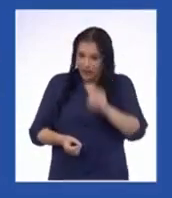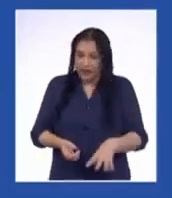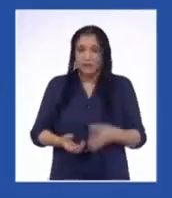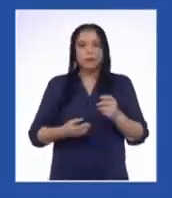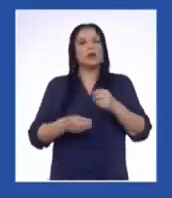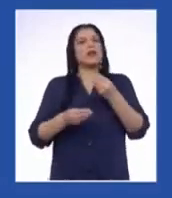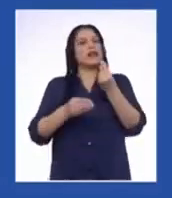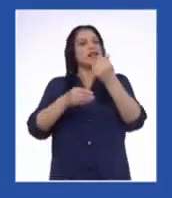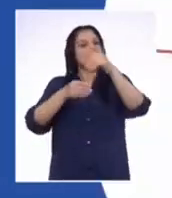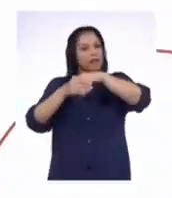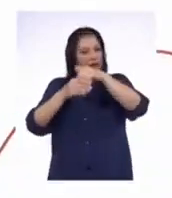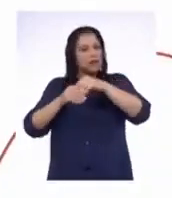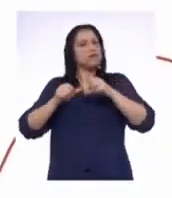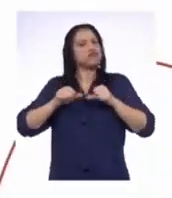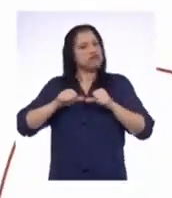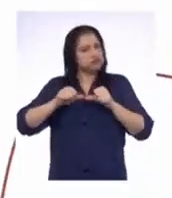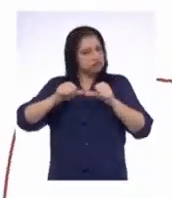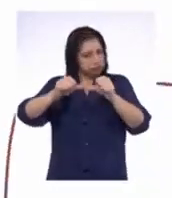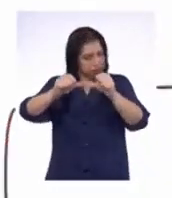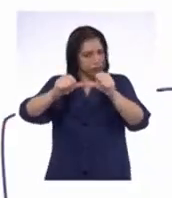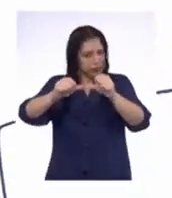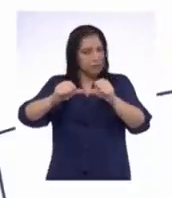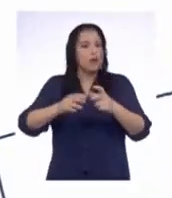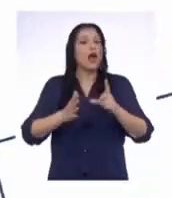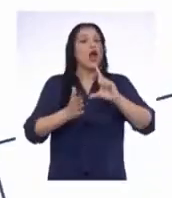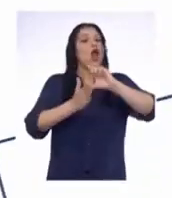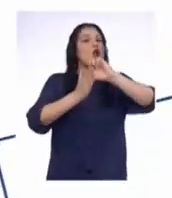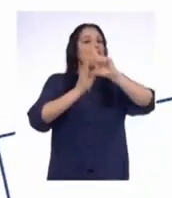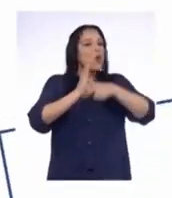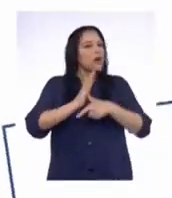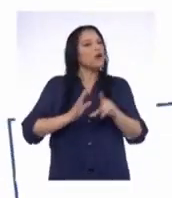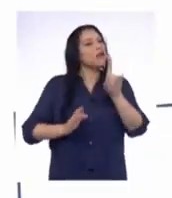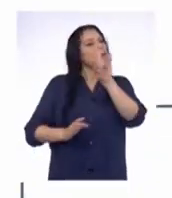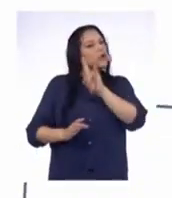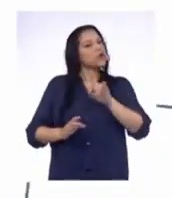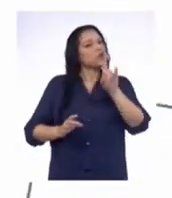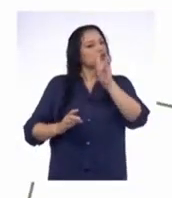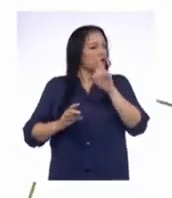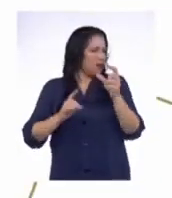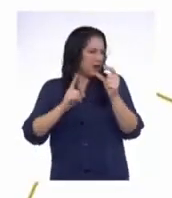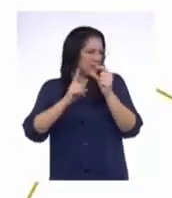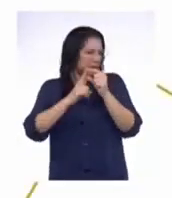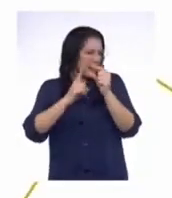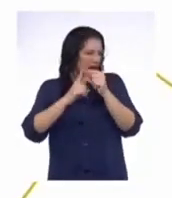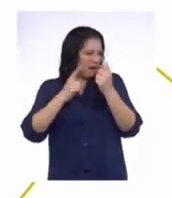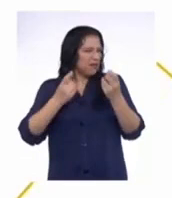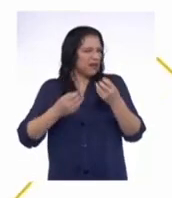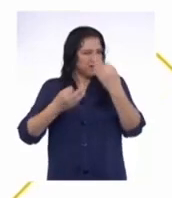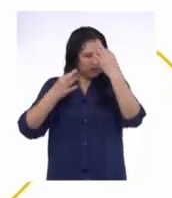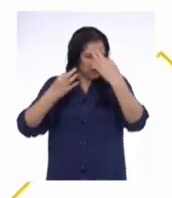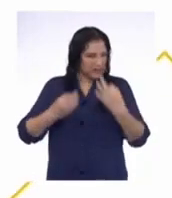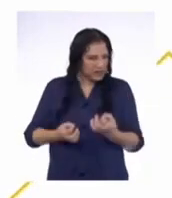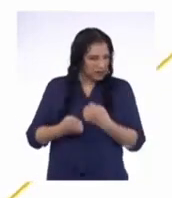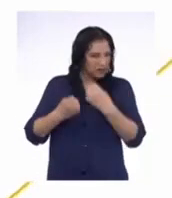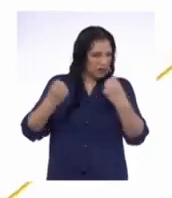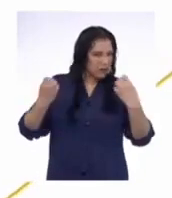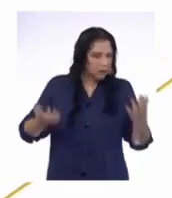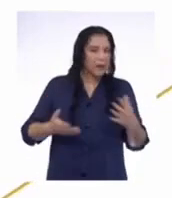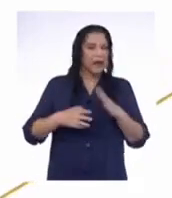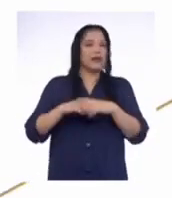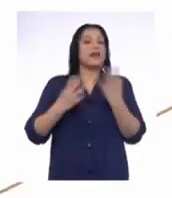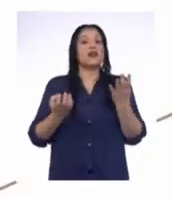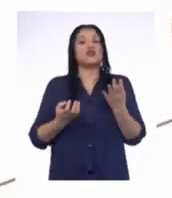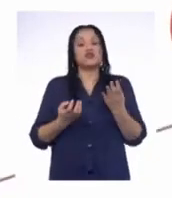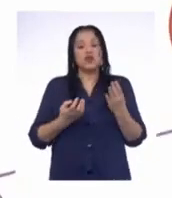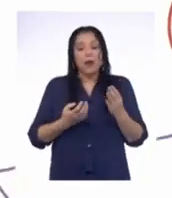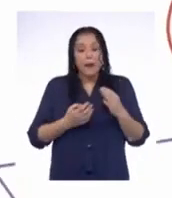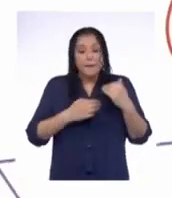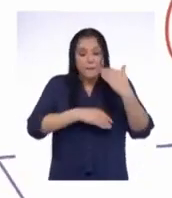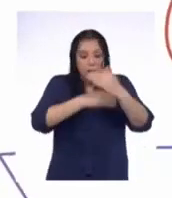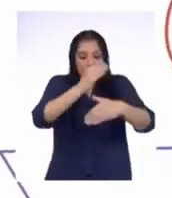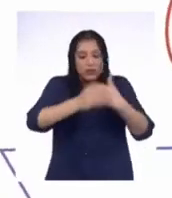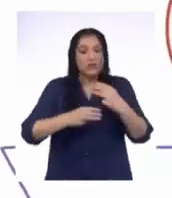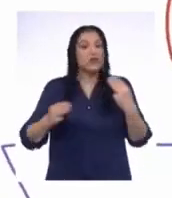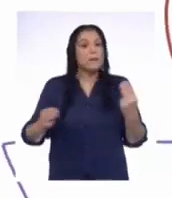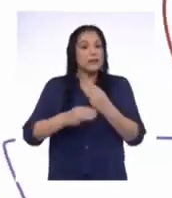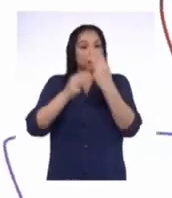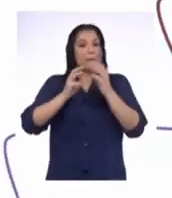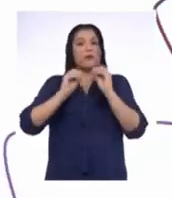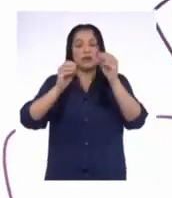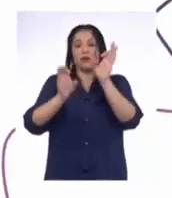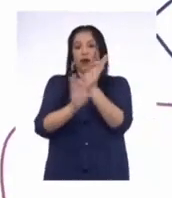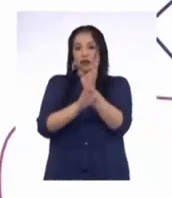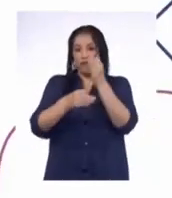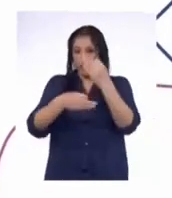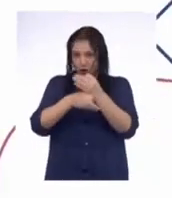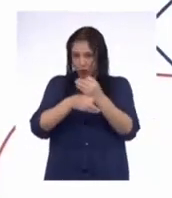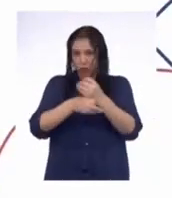plazo fijo. Luego de haber hecho uso de los términos financieros y de procedimientos matemáticos al aplicar la fórmula del